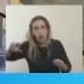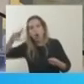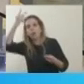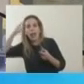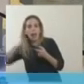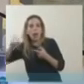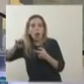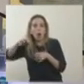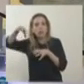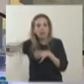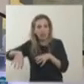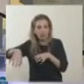de estos albergues de aislamiento